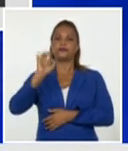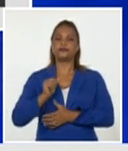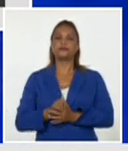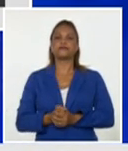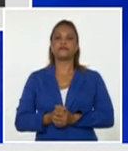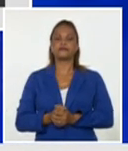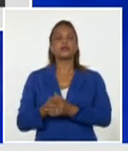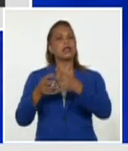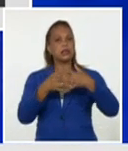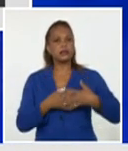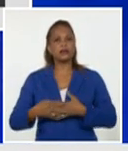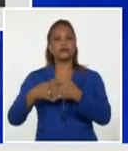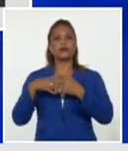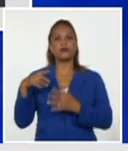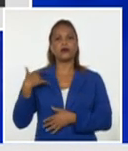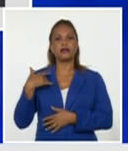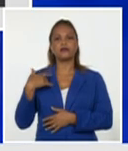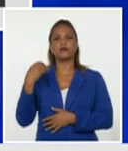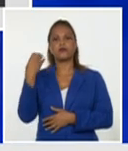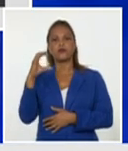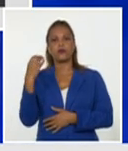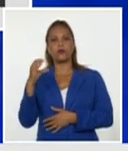Estados Unidos, Argentina, Polonia,